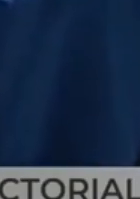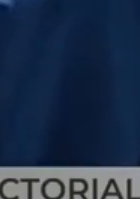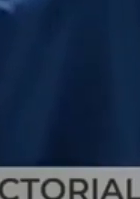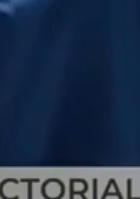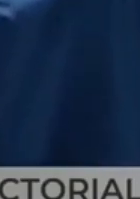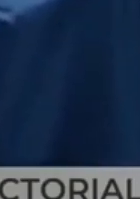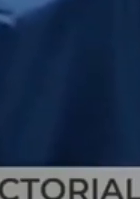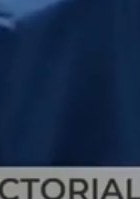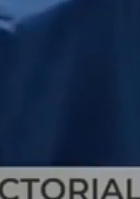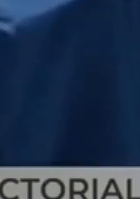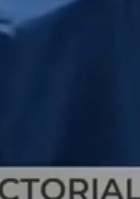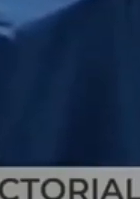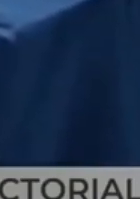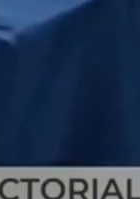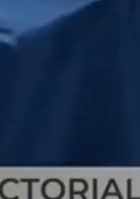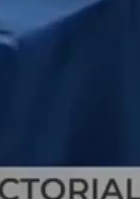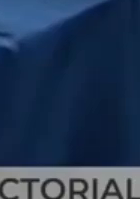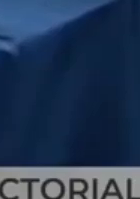este armamento